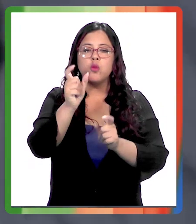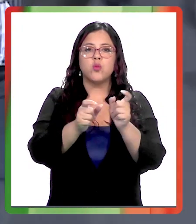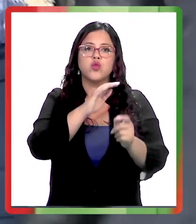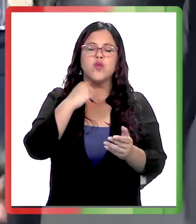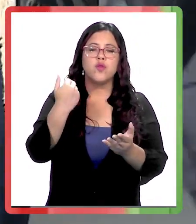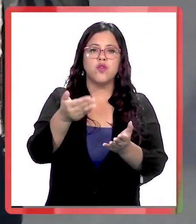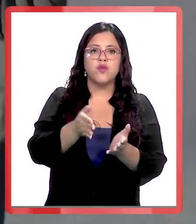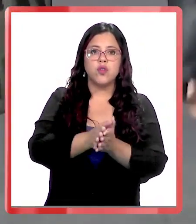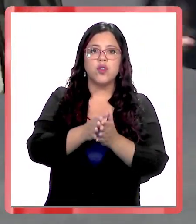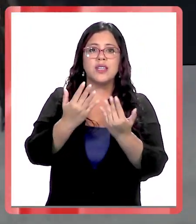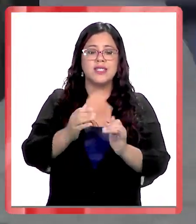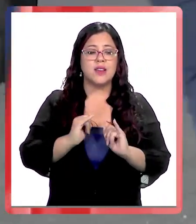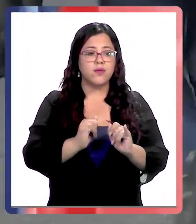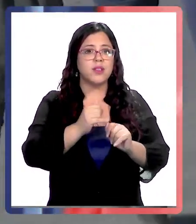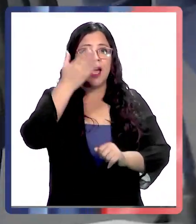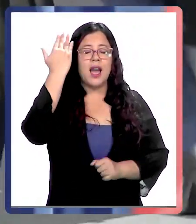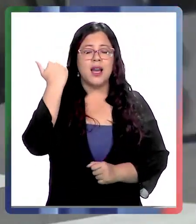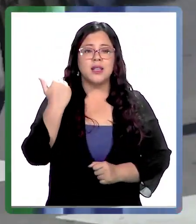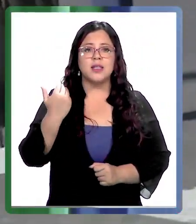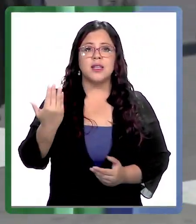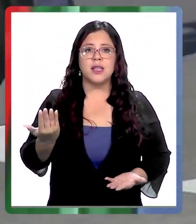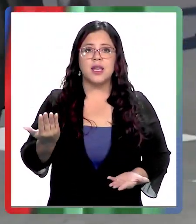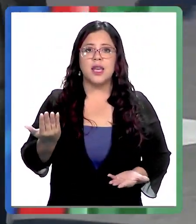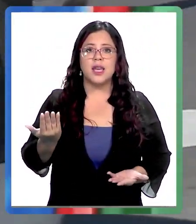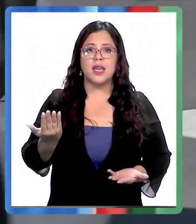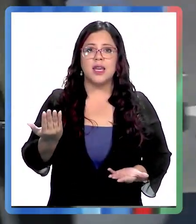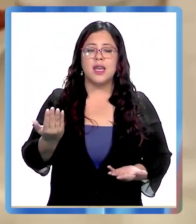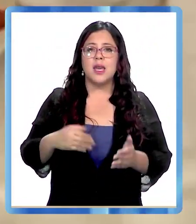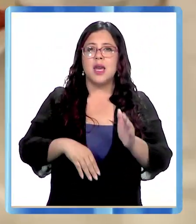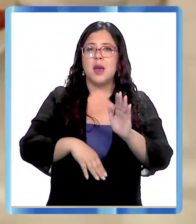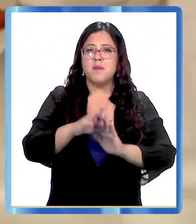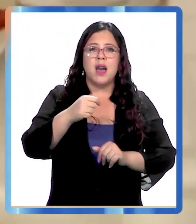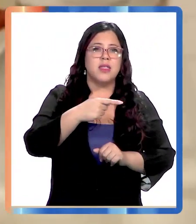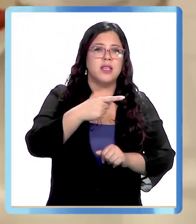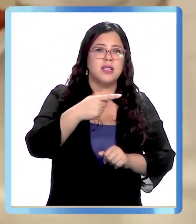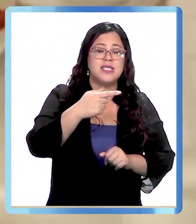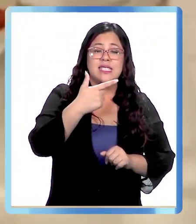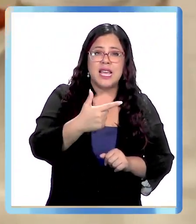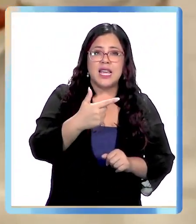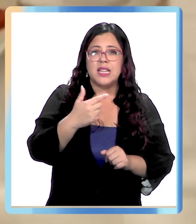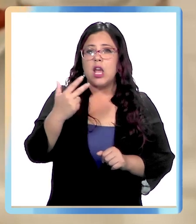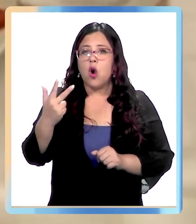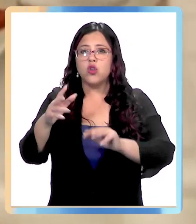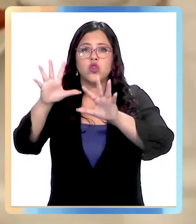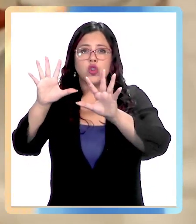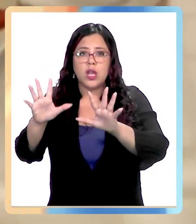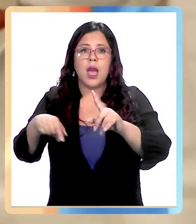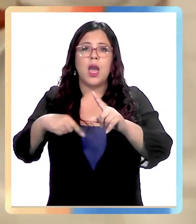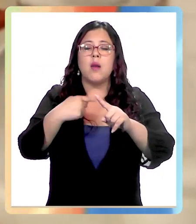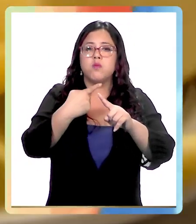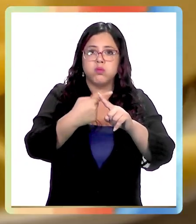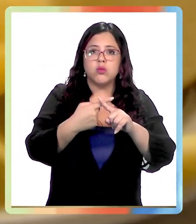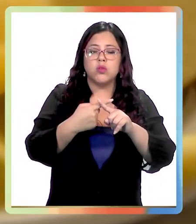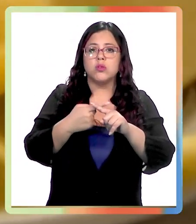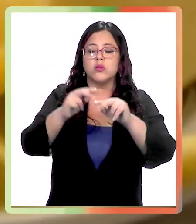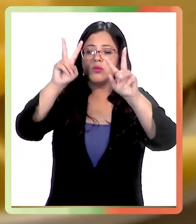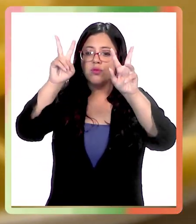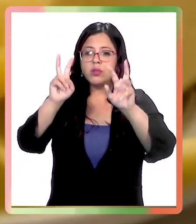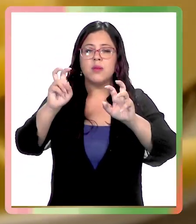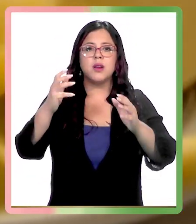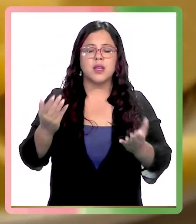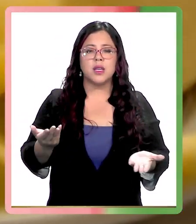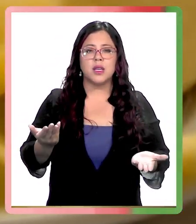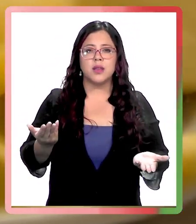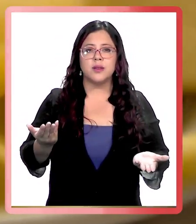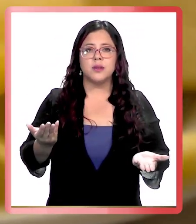colorectal. El consumo de tabaco y el consumo excesivo de alcohol también son factores de riesgo que son modificables. Entre